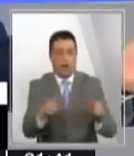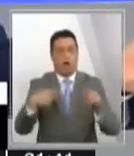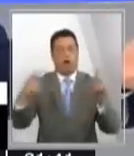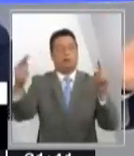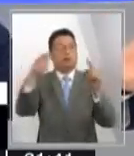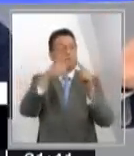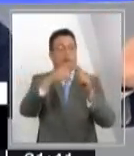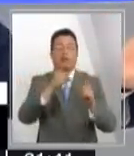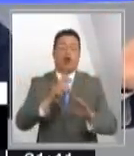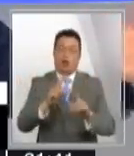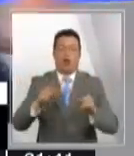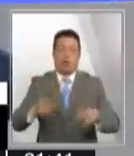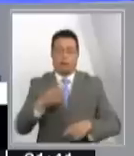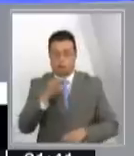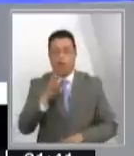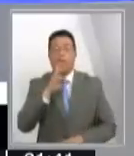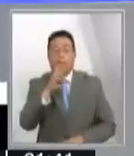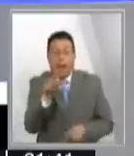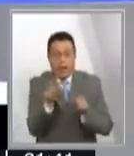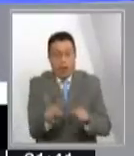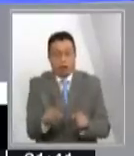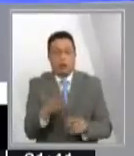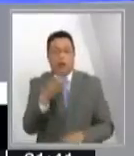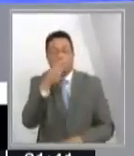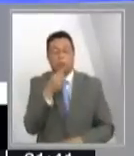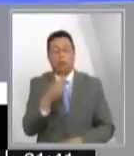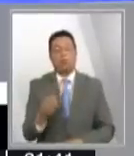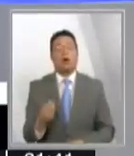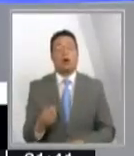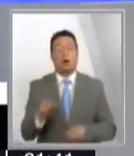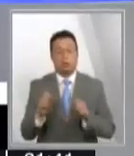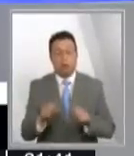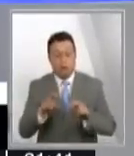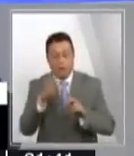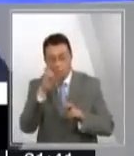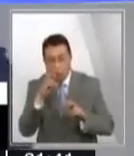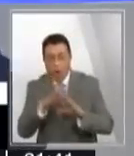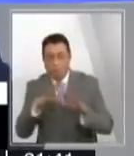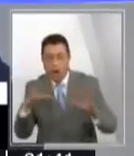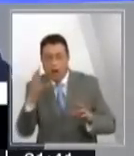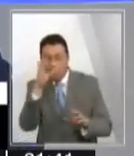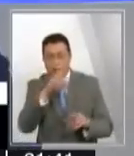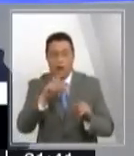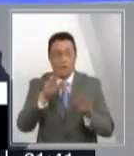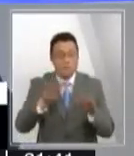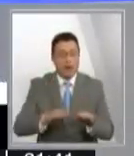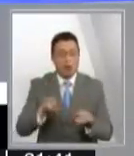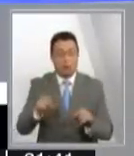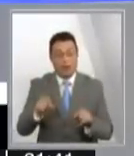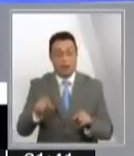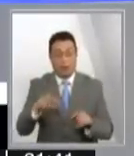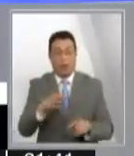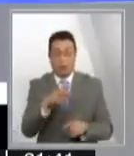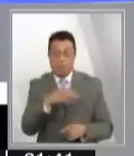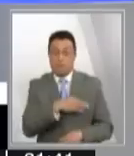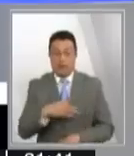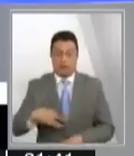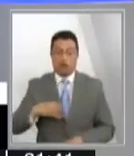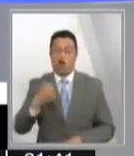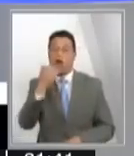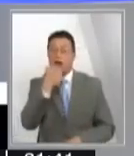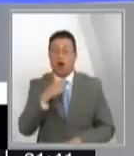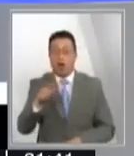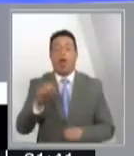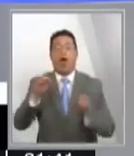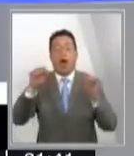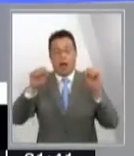es el ministro. Entonces, usted puede buscar más, puede buscar menos. Pero yo creo que en esta materia el error es del ministro. De haber aceptado. Y